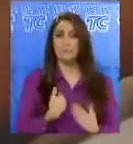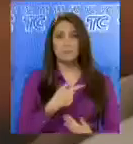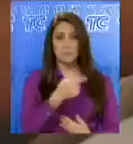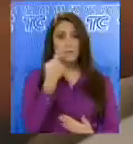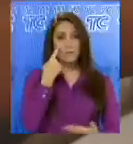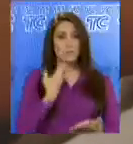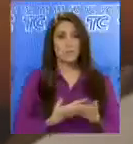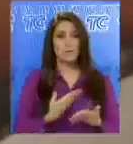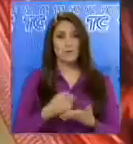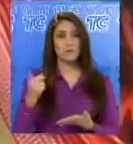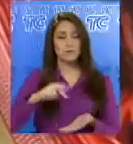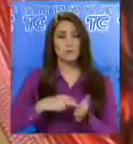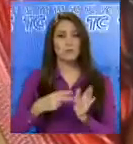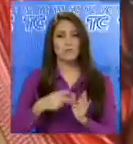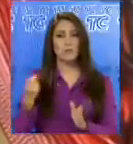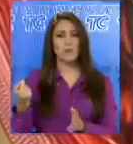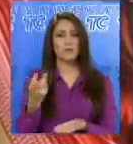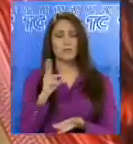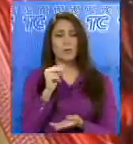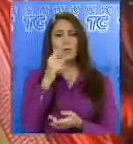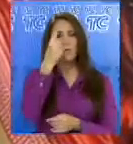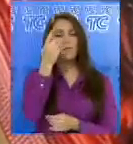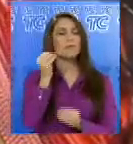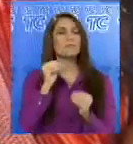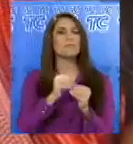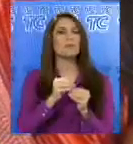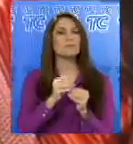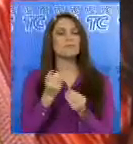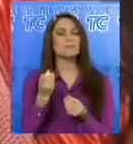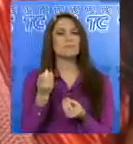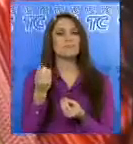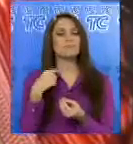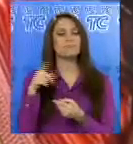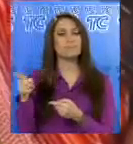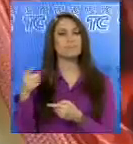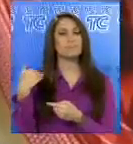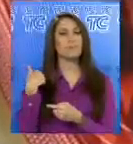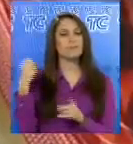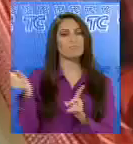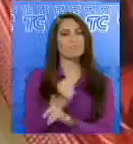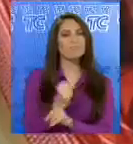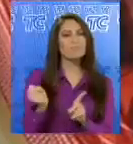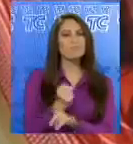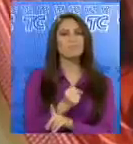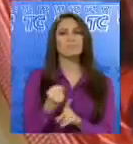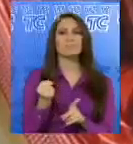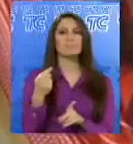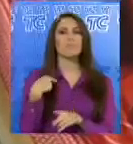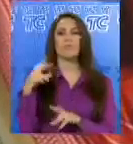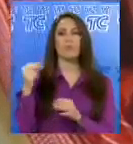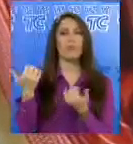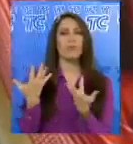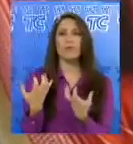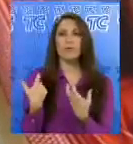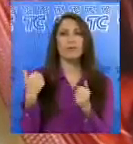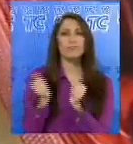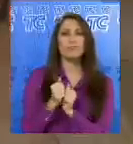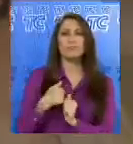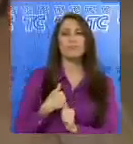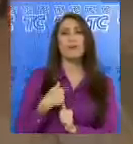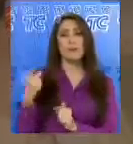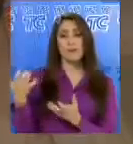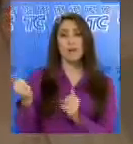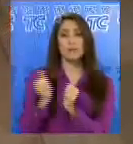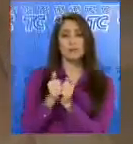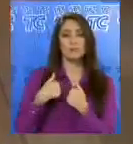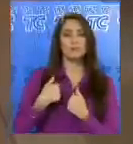él le fue infiel. Era mala la relación, mala porque había golpes. Según él quiere regresar conmigo, pero yo ya no quiero.